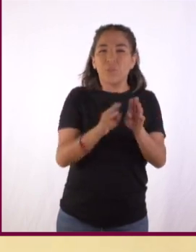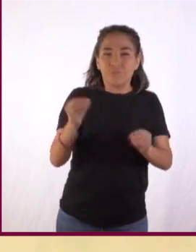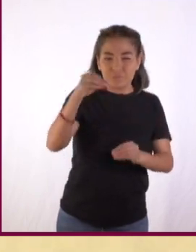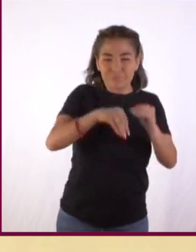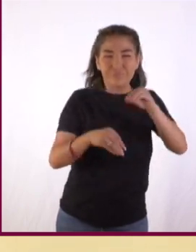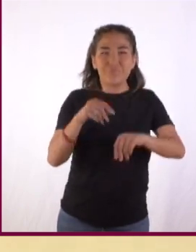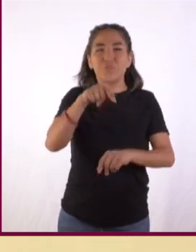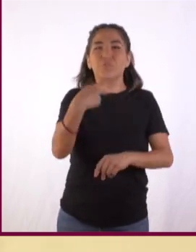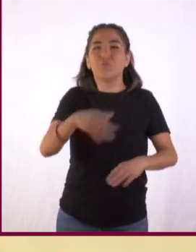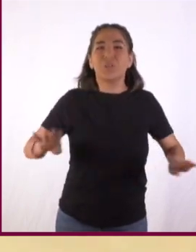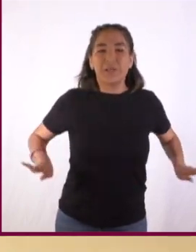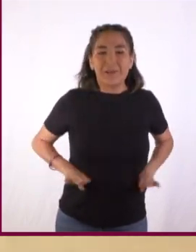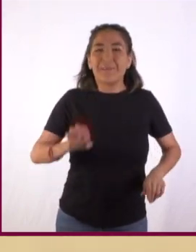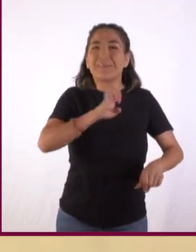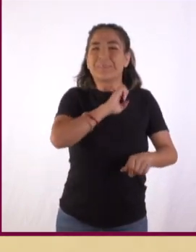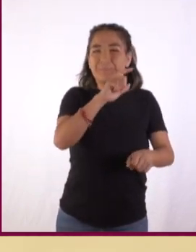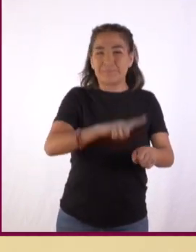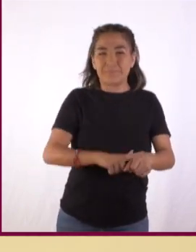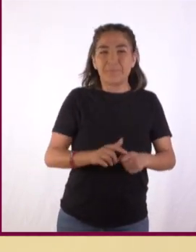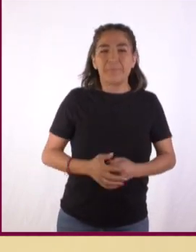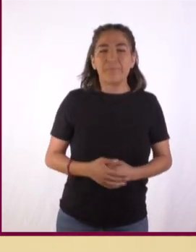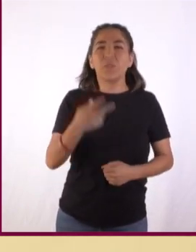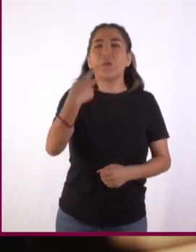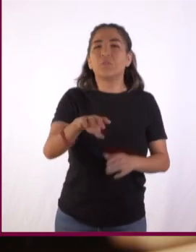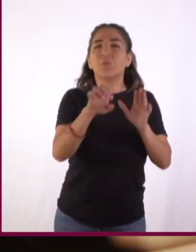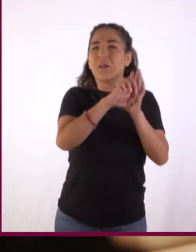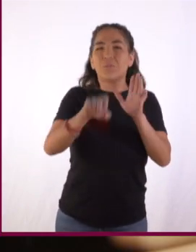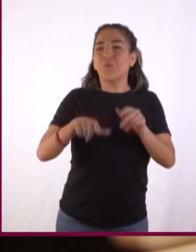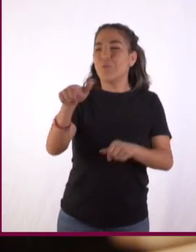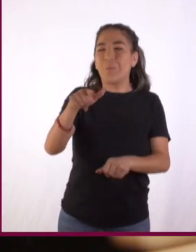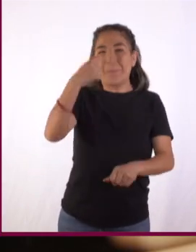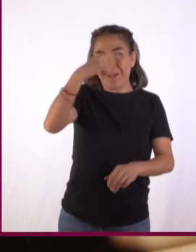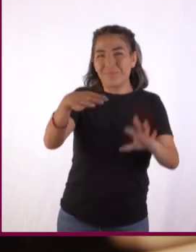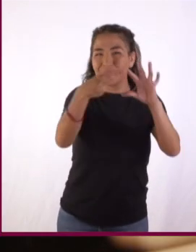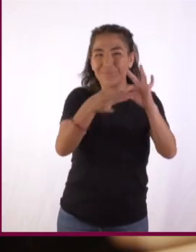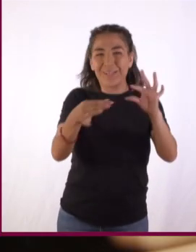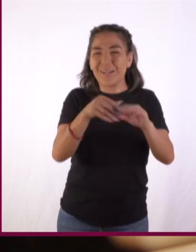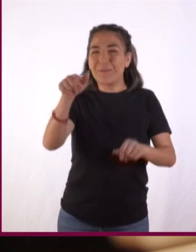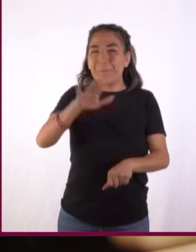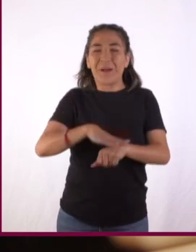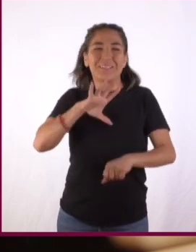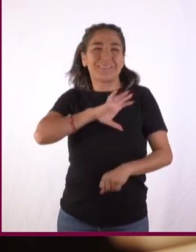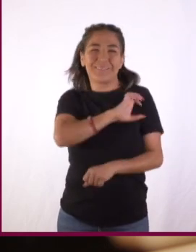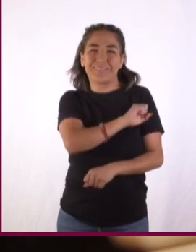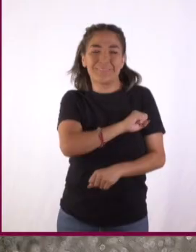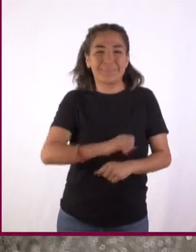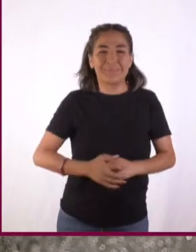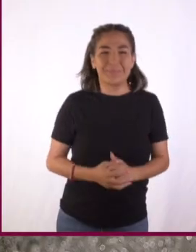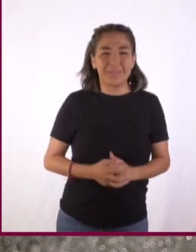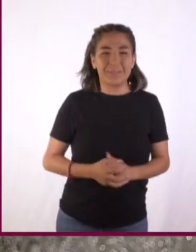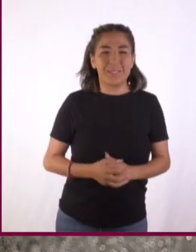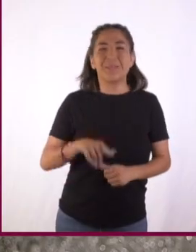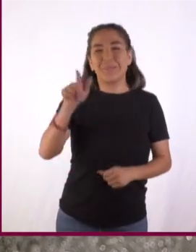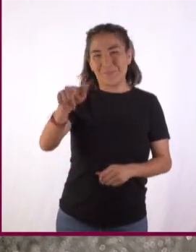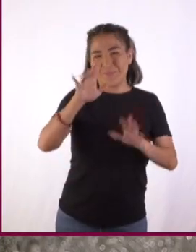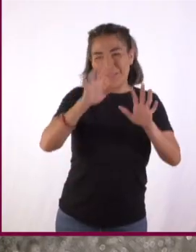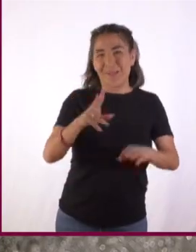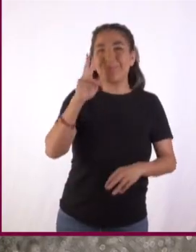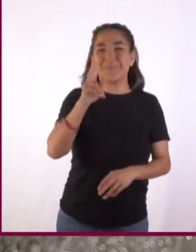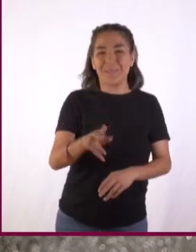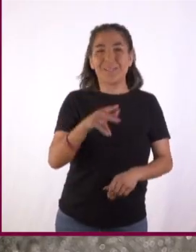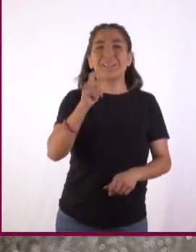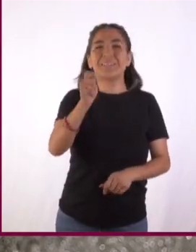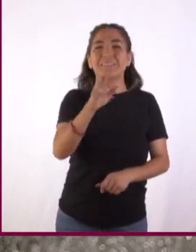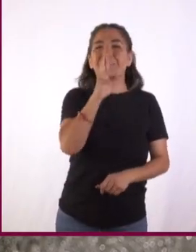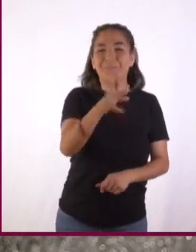materiales magnéticos de características especiales. ¿Y cuál es tu ejemplo favorito de histéresis? Bueno, yo creo que ya lo